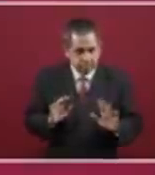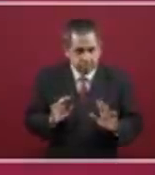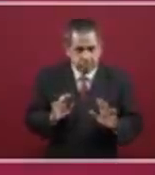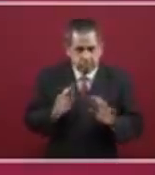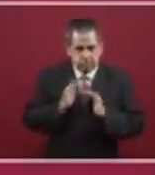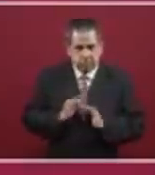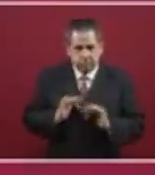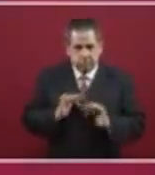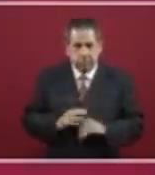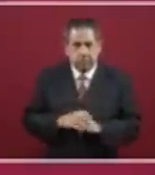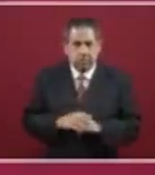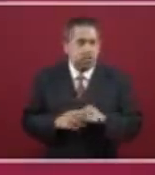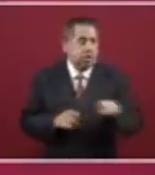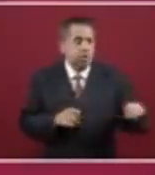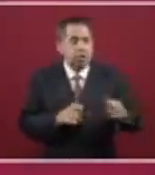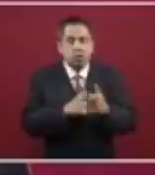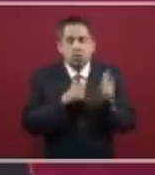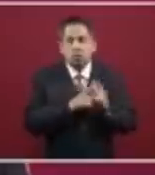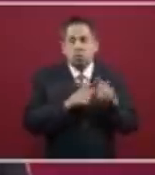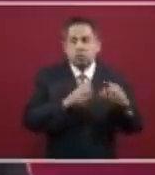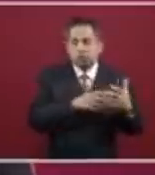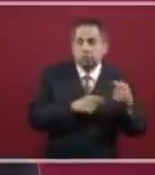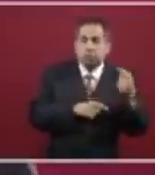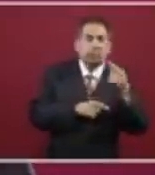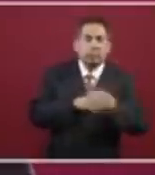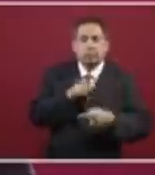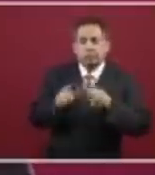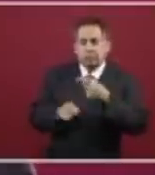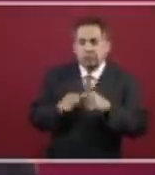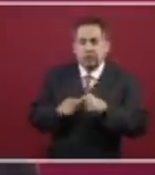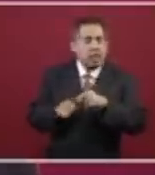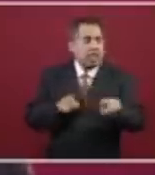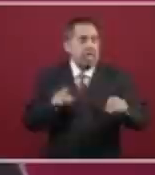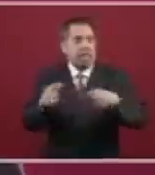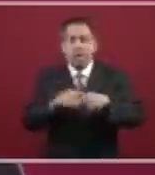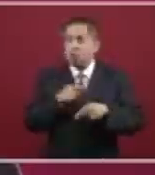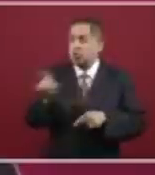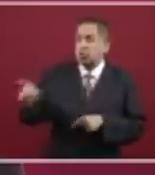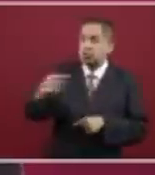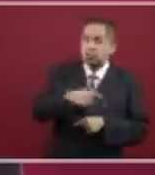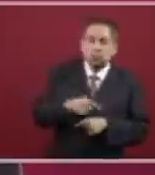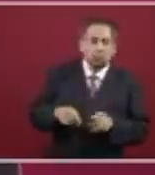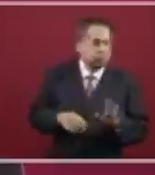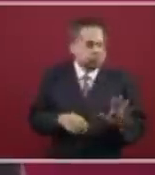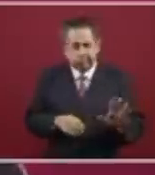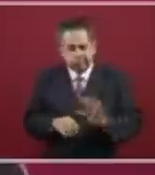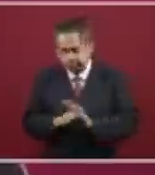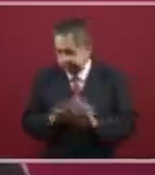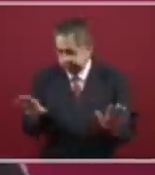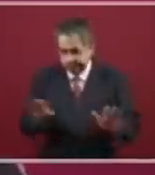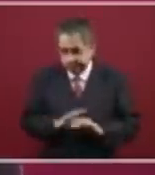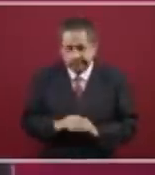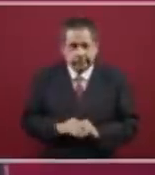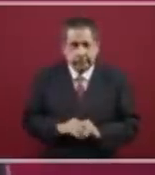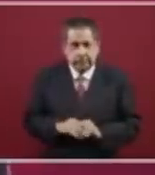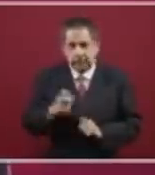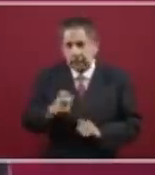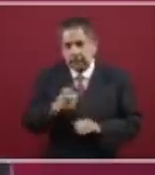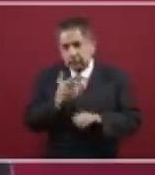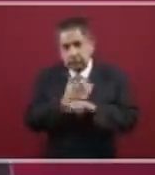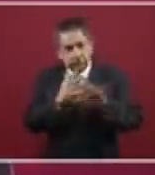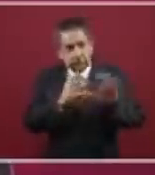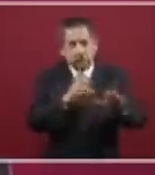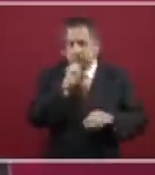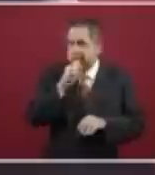porque los partidos se acusan mutuamente. Eso sucede allá y sucede